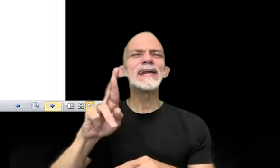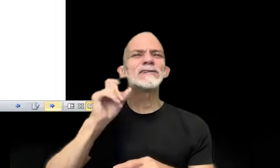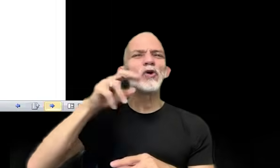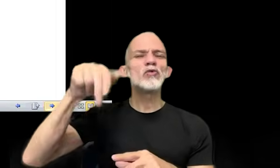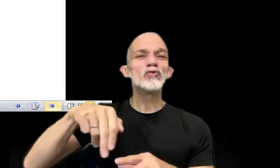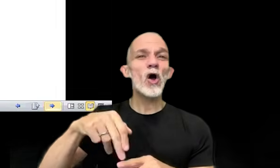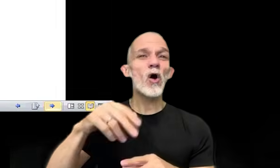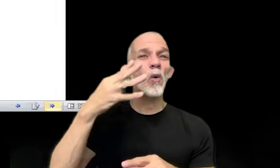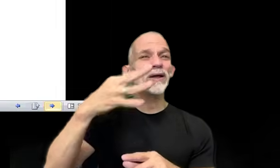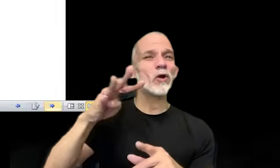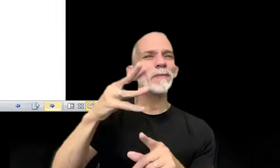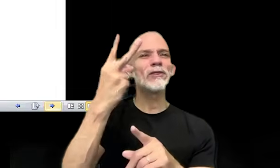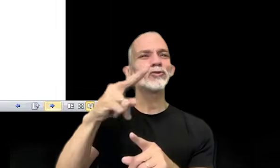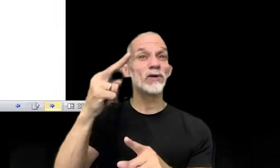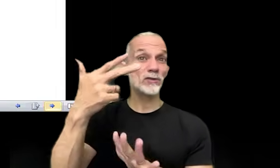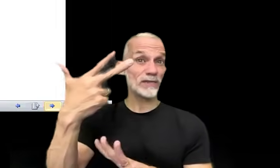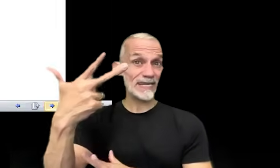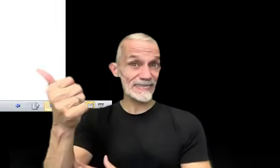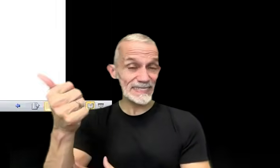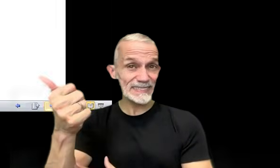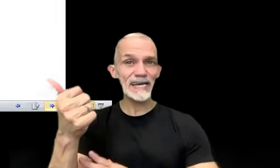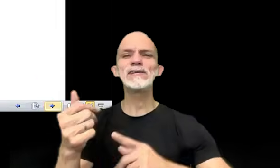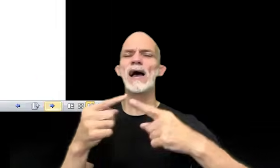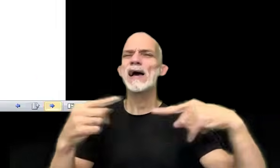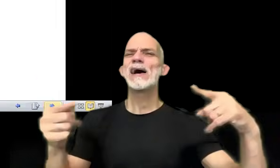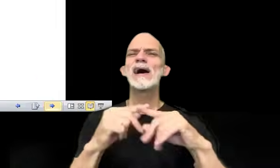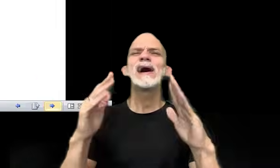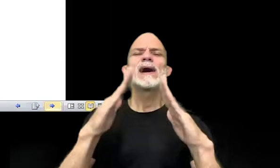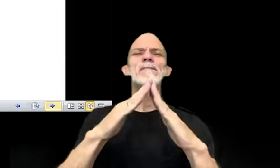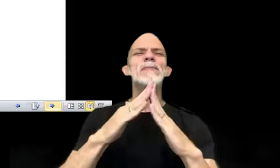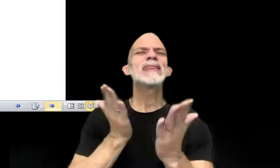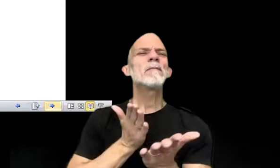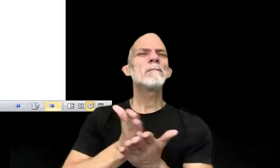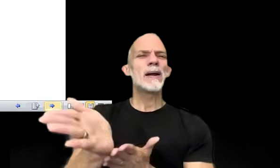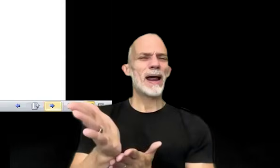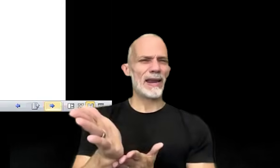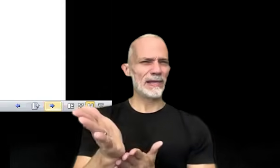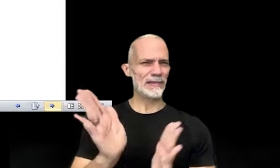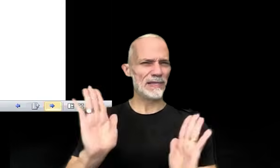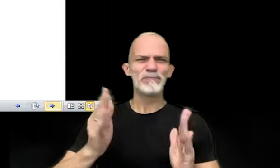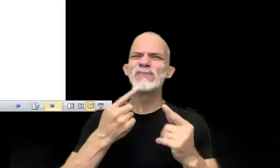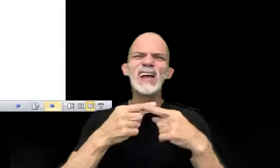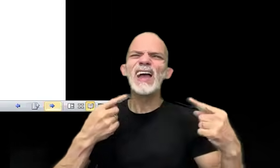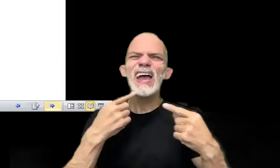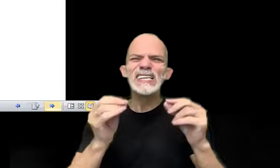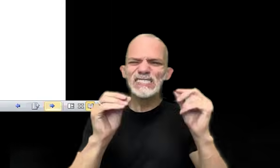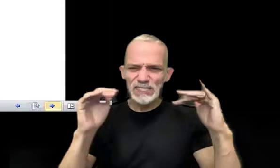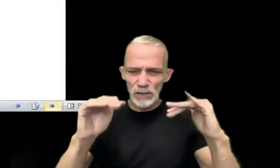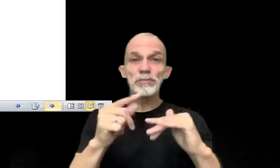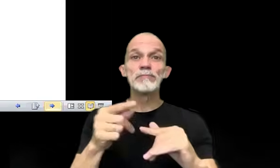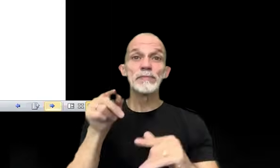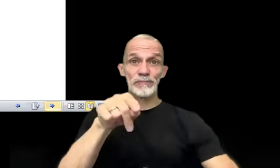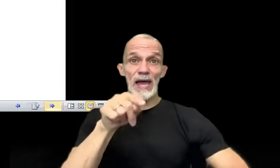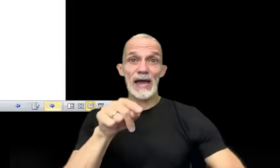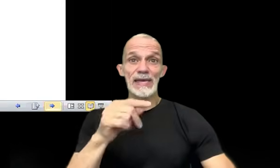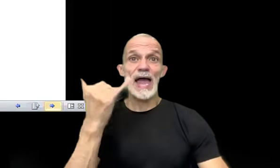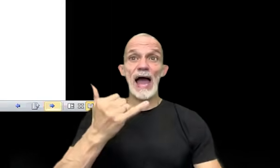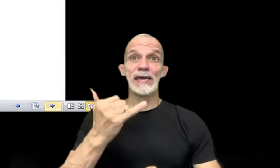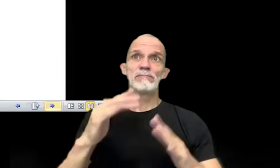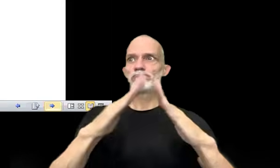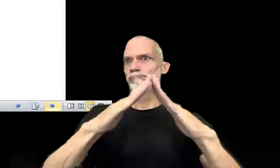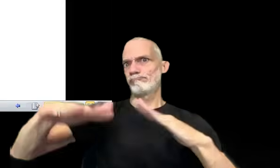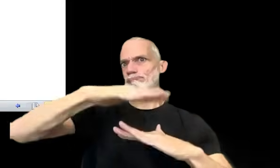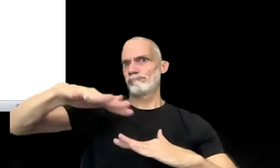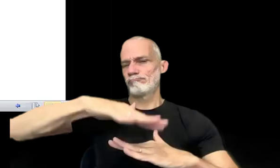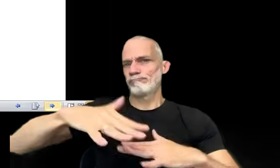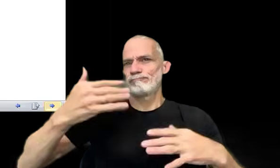resolución 4236, que es la que me va a definir el concepto de vivienda permanente. Y me lo va a definir como donde esté la morada, ¿sí?